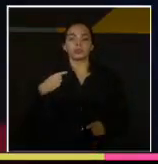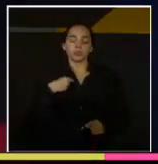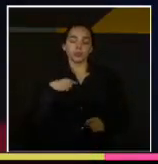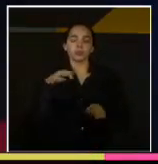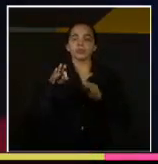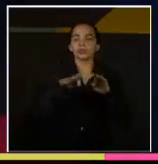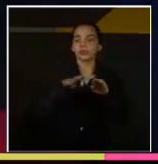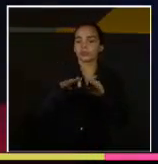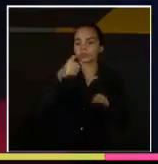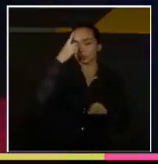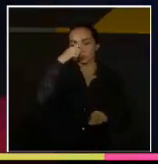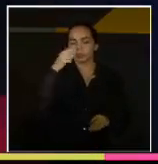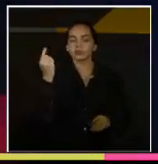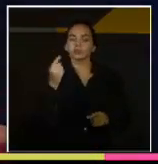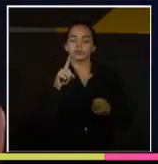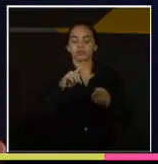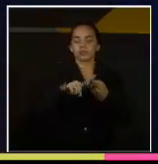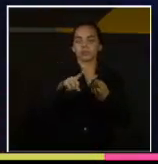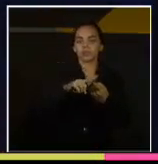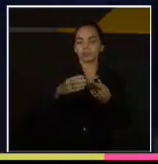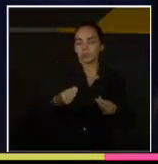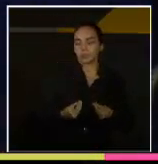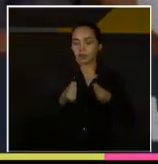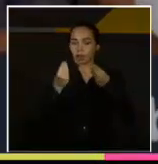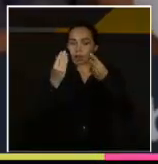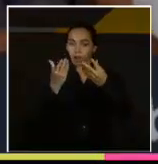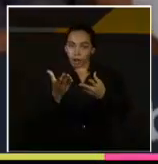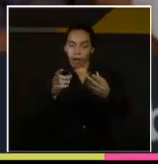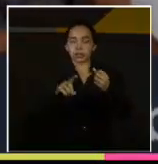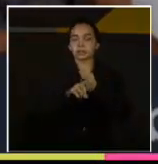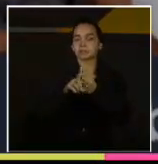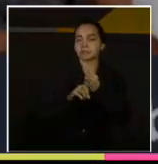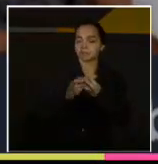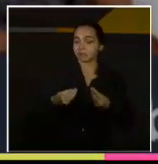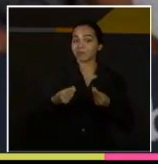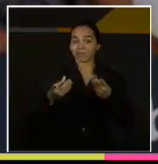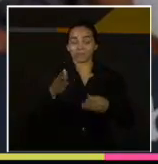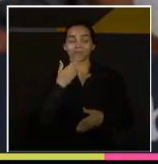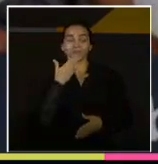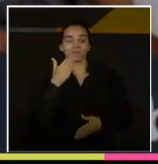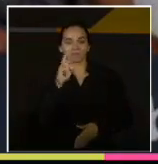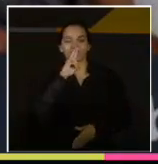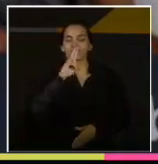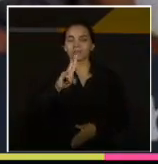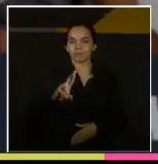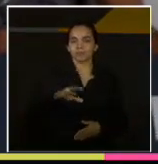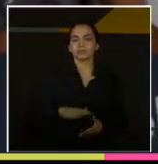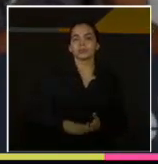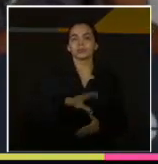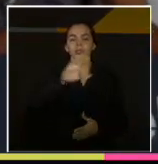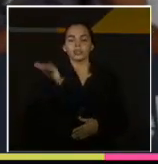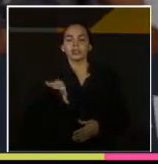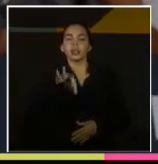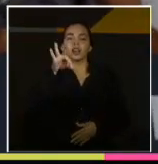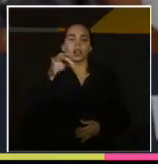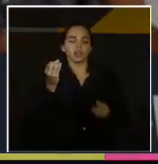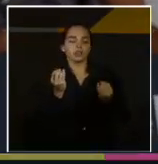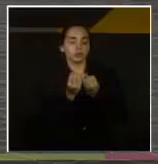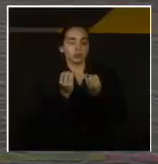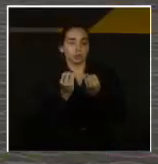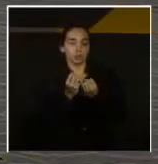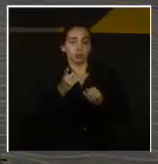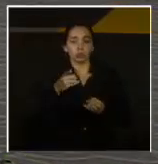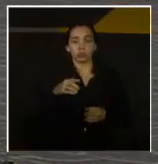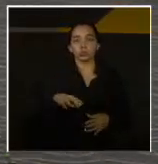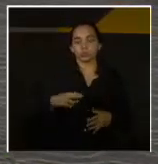que quienes están presentando proyectos que evidentemente están dando muy buenos resultados encuentren también por parte de